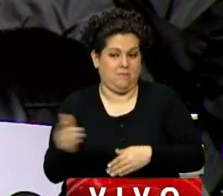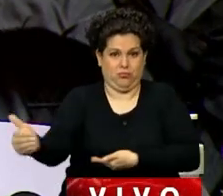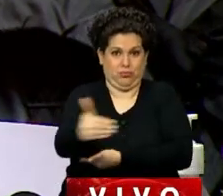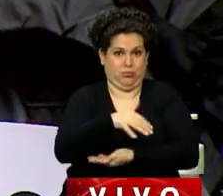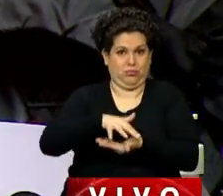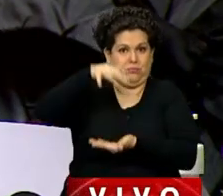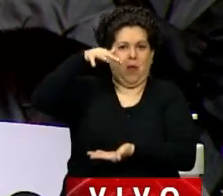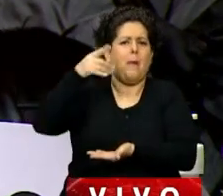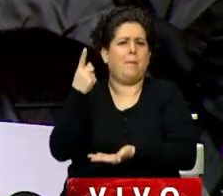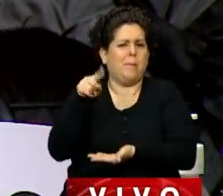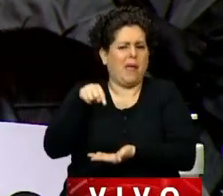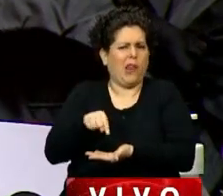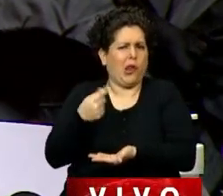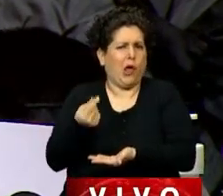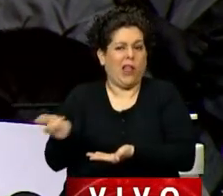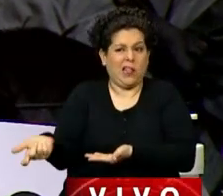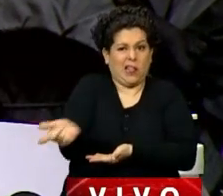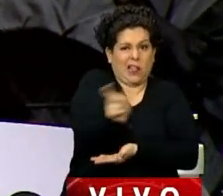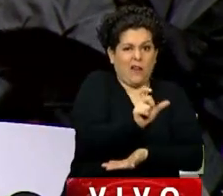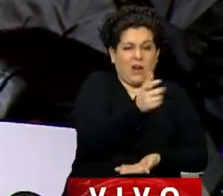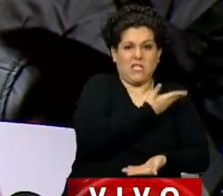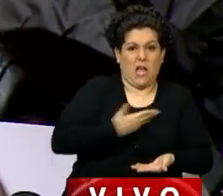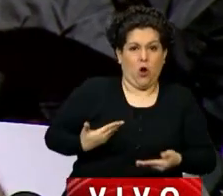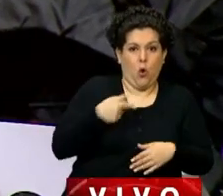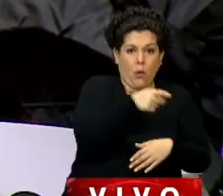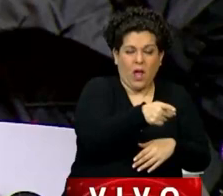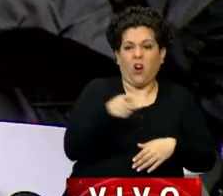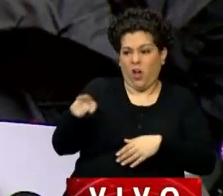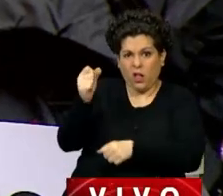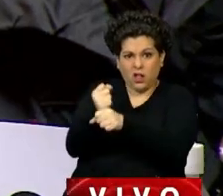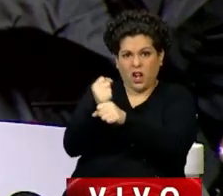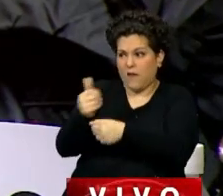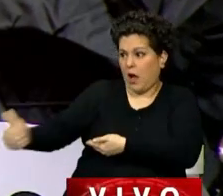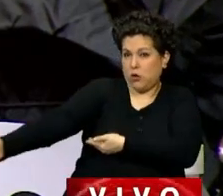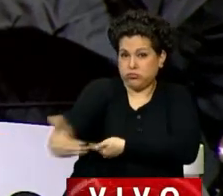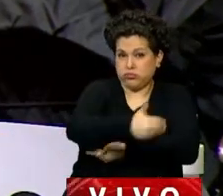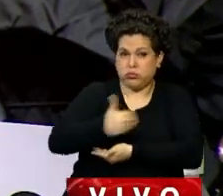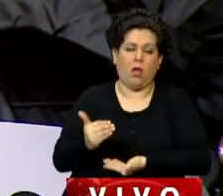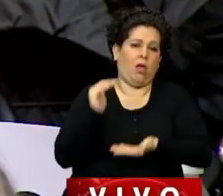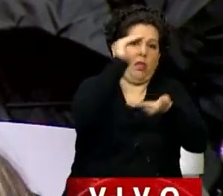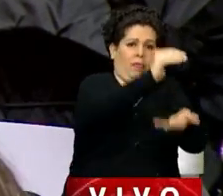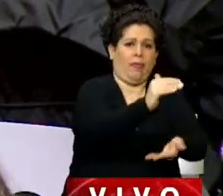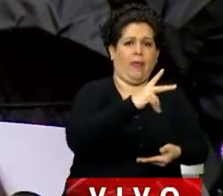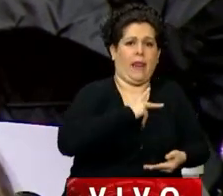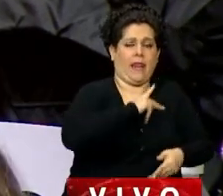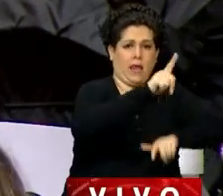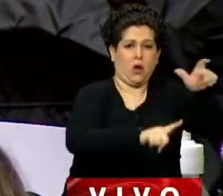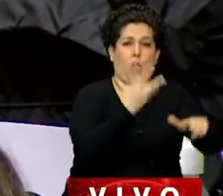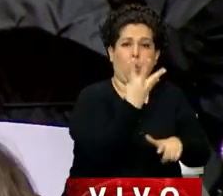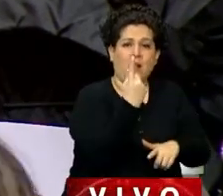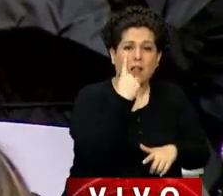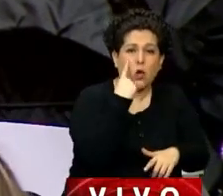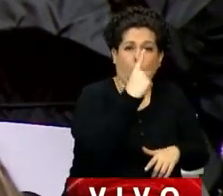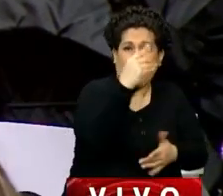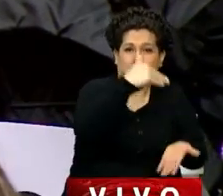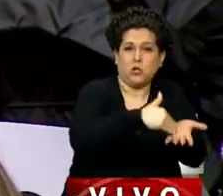qué? De esa transferencia que le sacan a los trabajadores y se la dan a los ricos, 41 mil